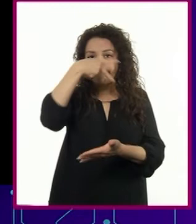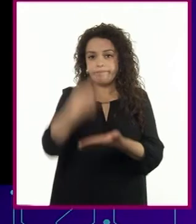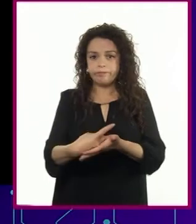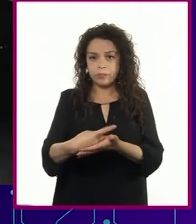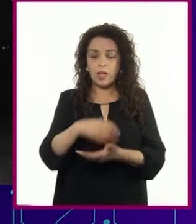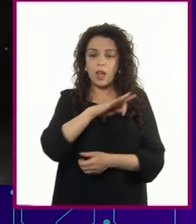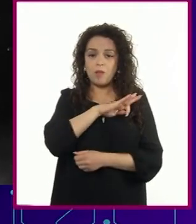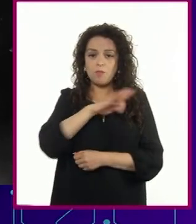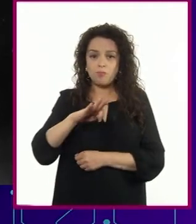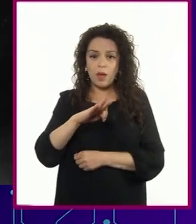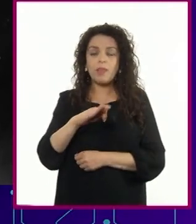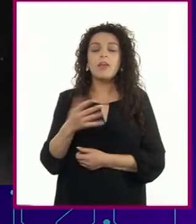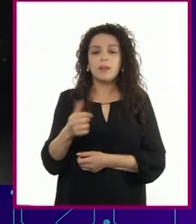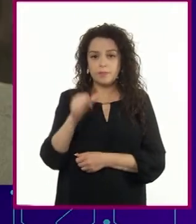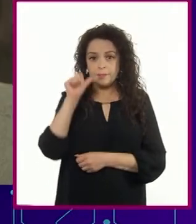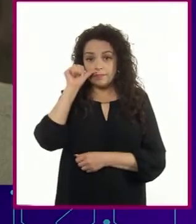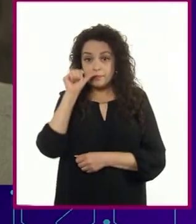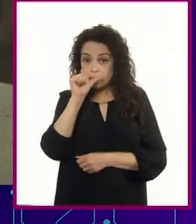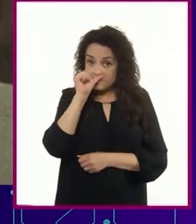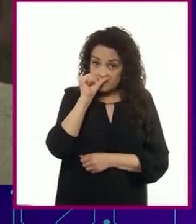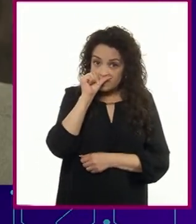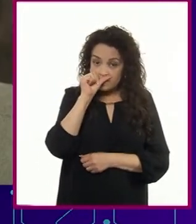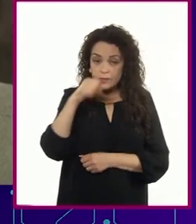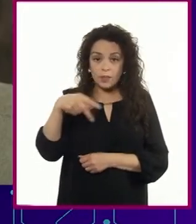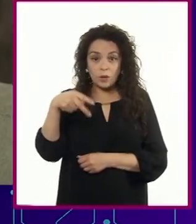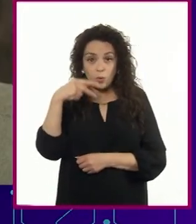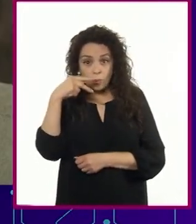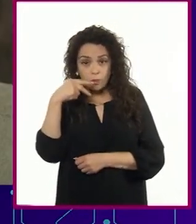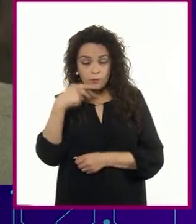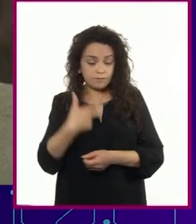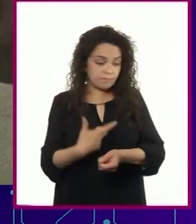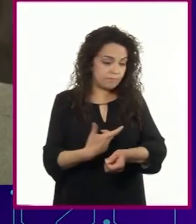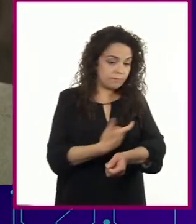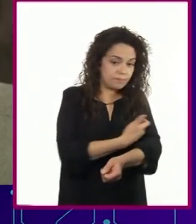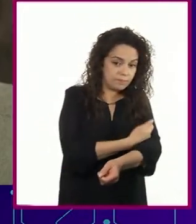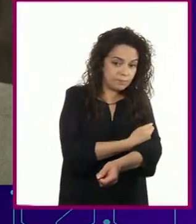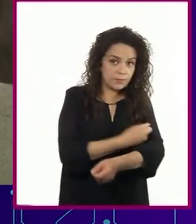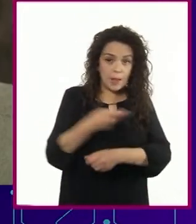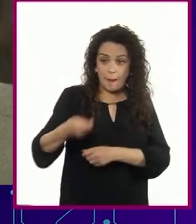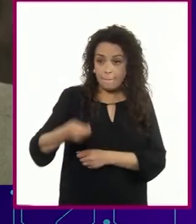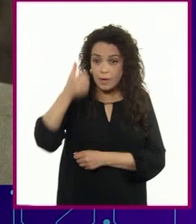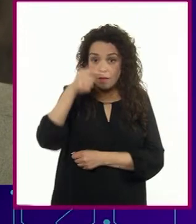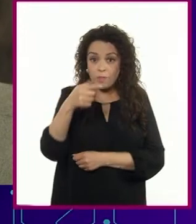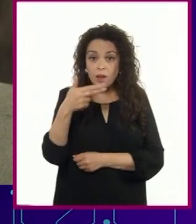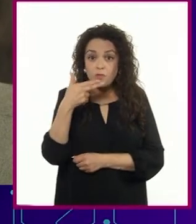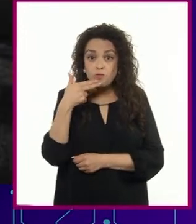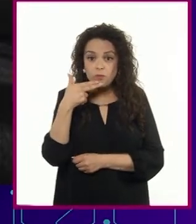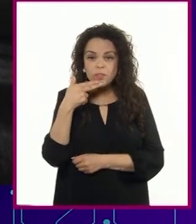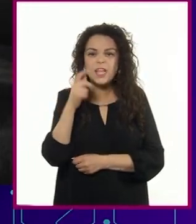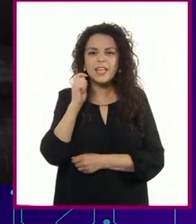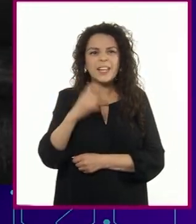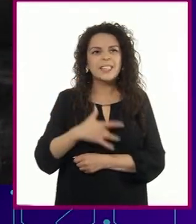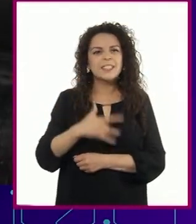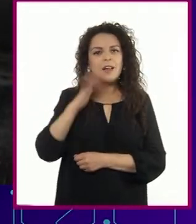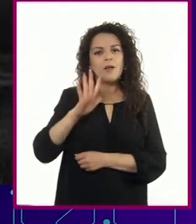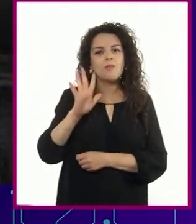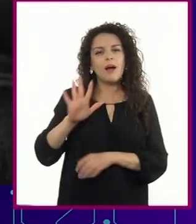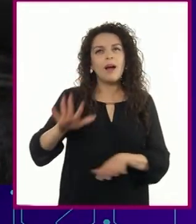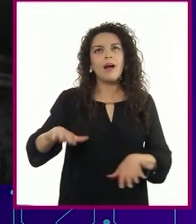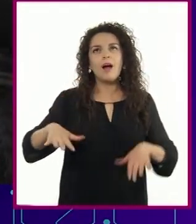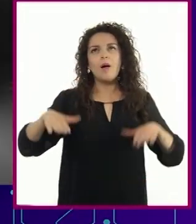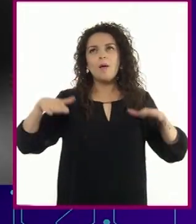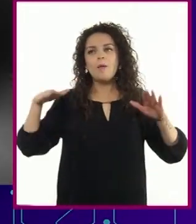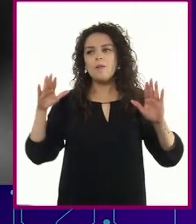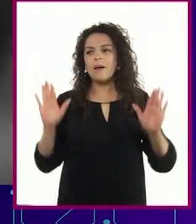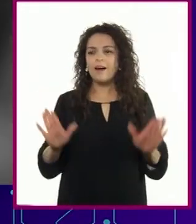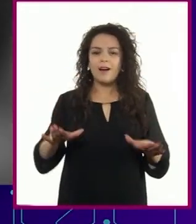fumada e inhalada por la nariz. La primera vez que se usa, la droga crea una sensación de estar volando. Una